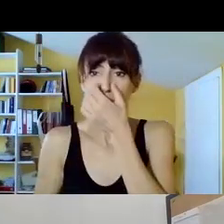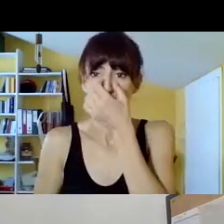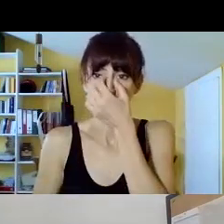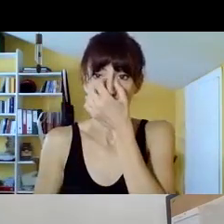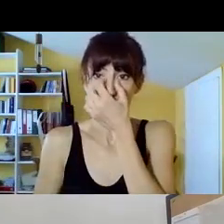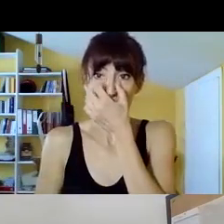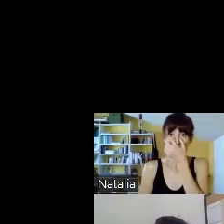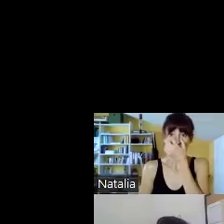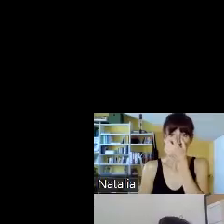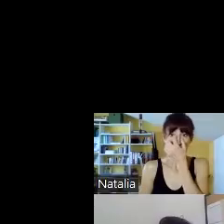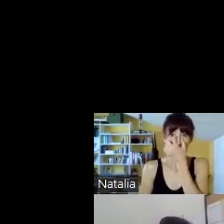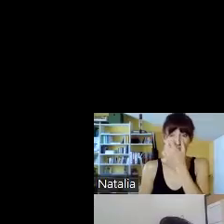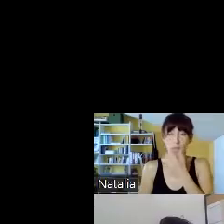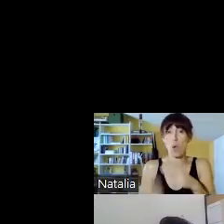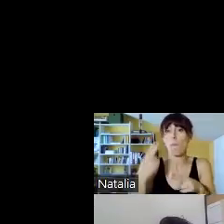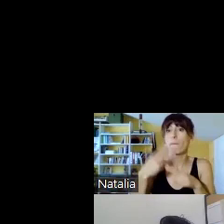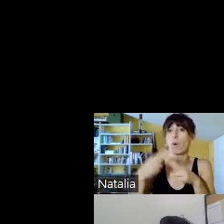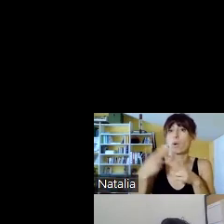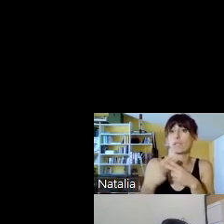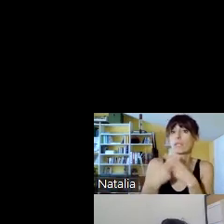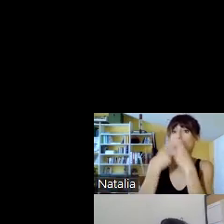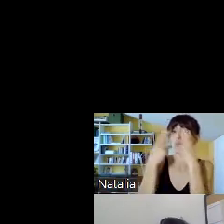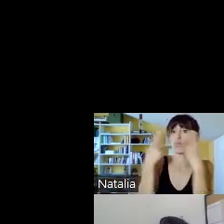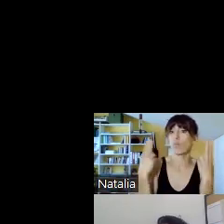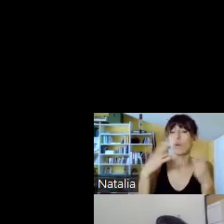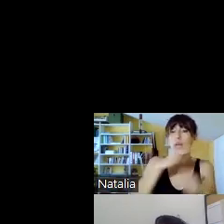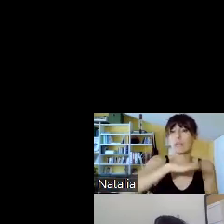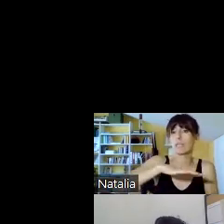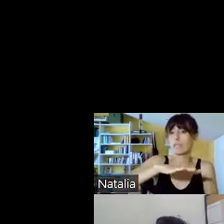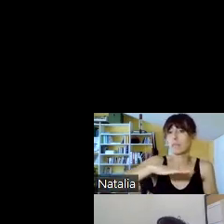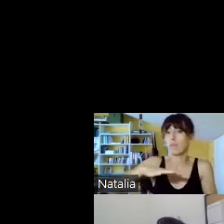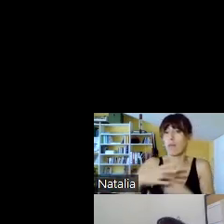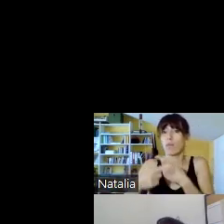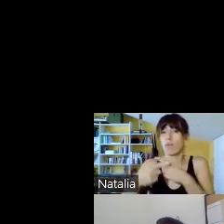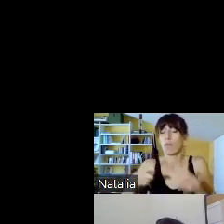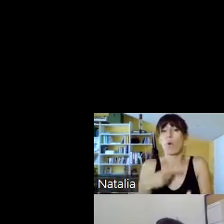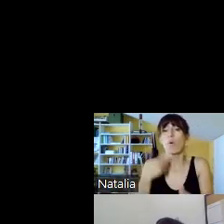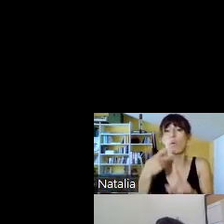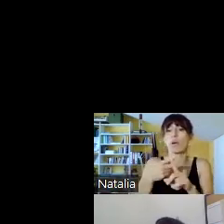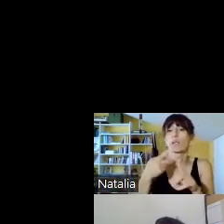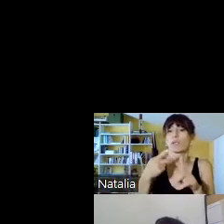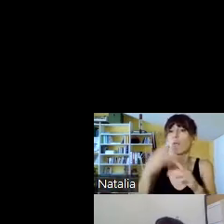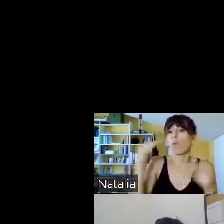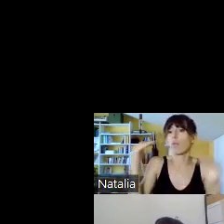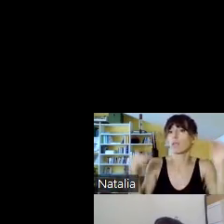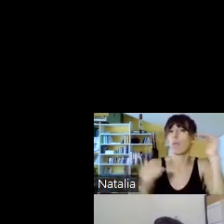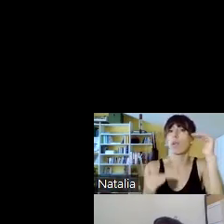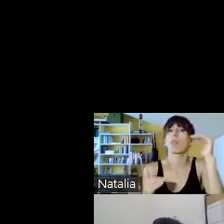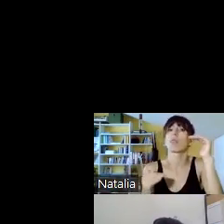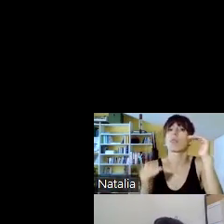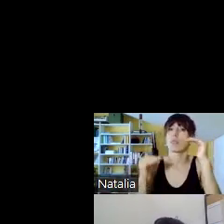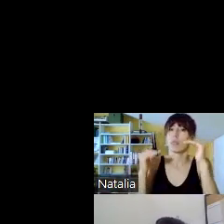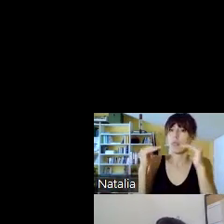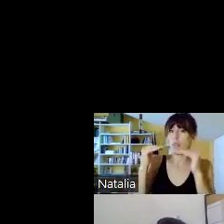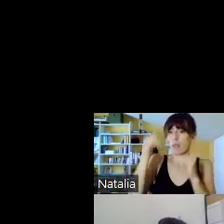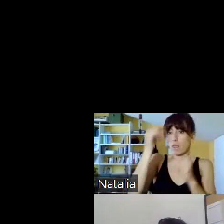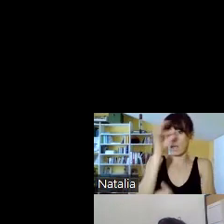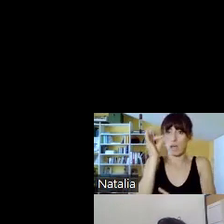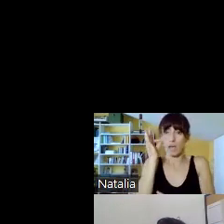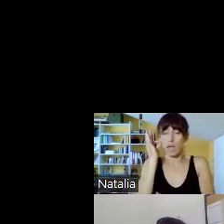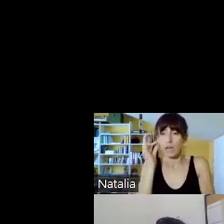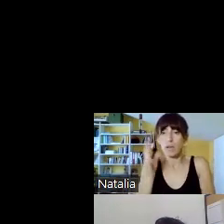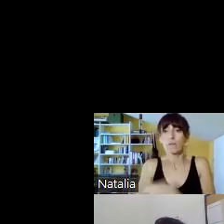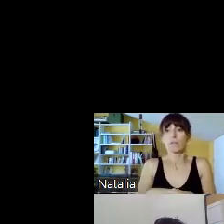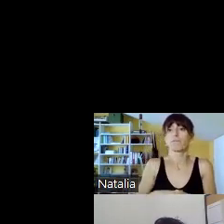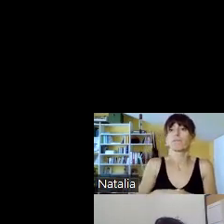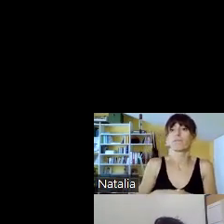poner en marcha políticas públicas en los diferentes espacios dirigidas a disminuir la desigualdad de género, y esa